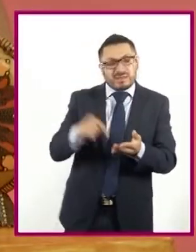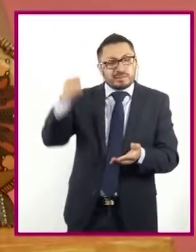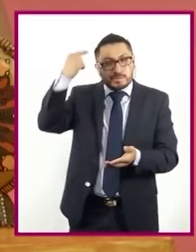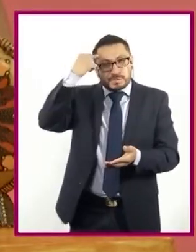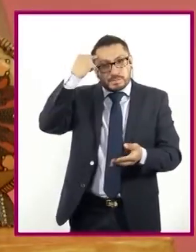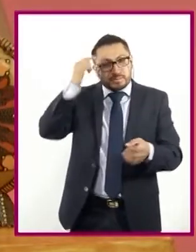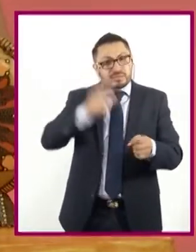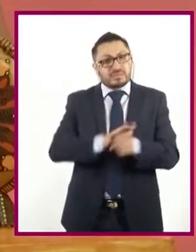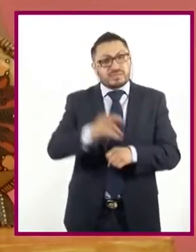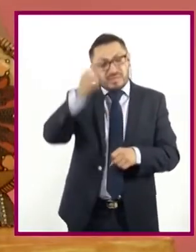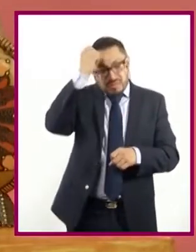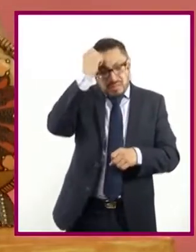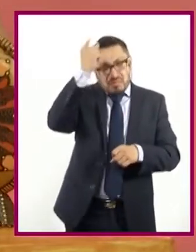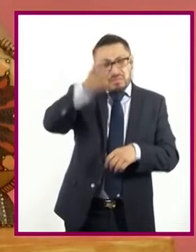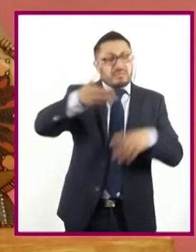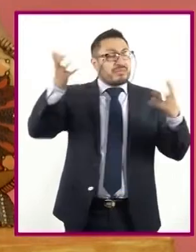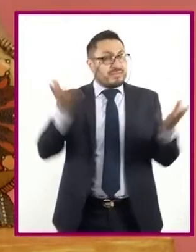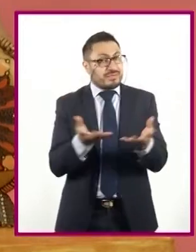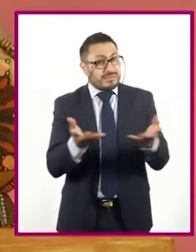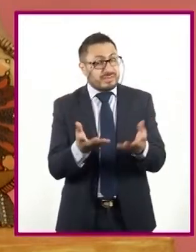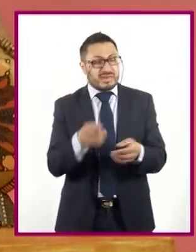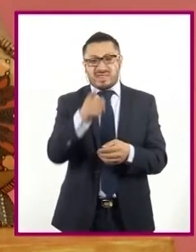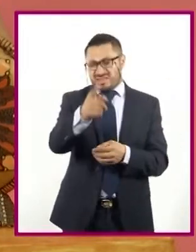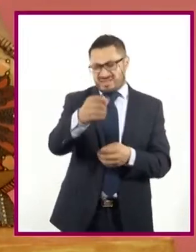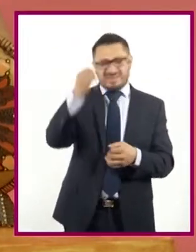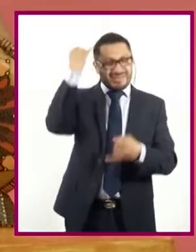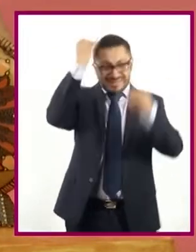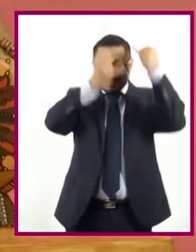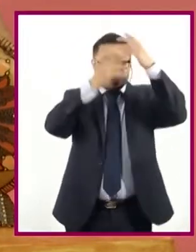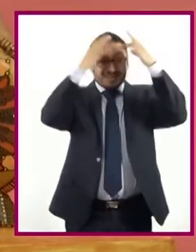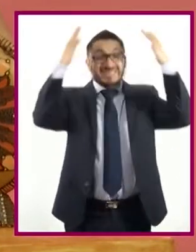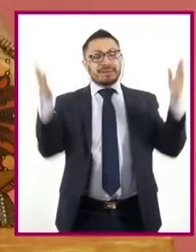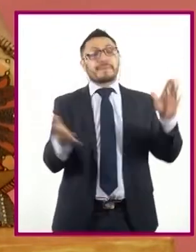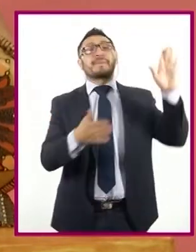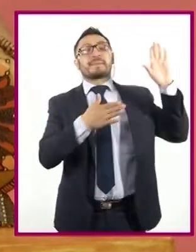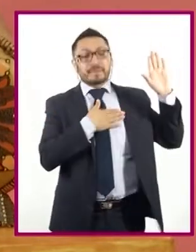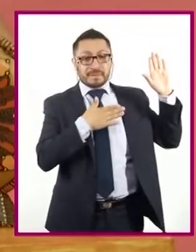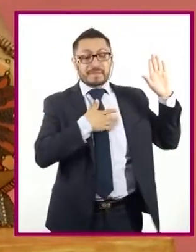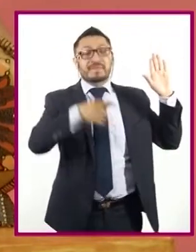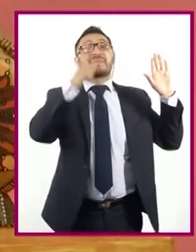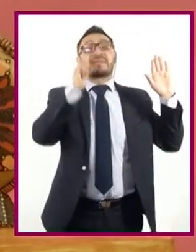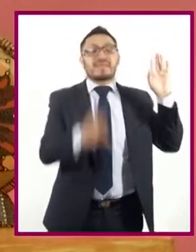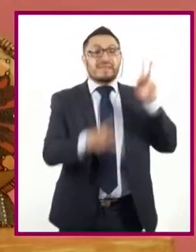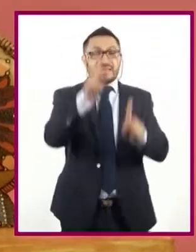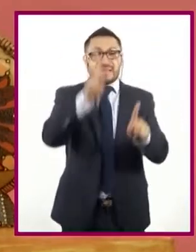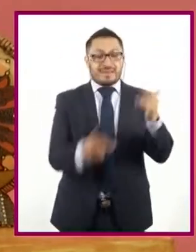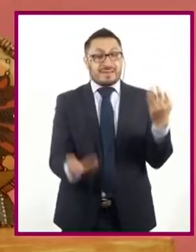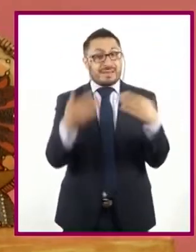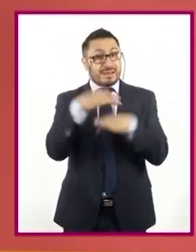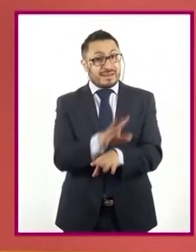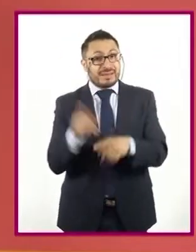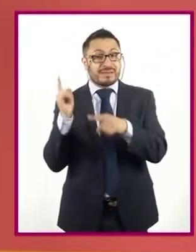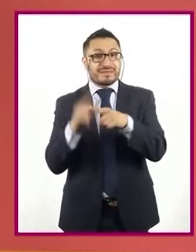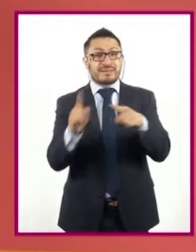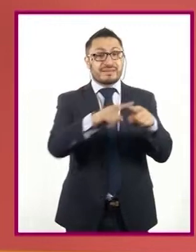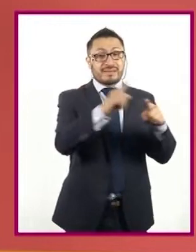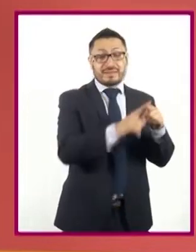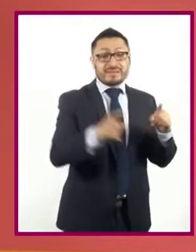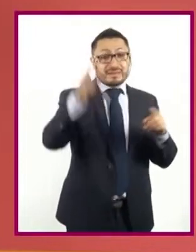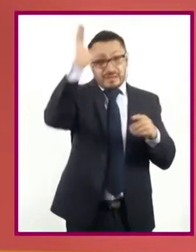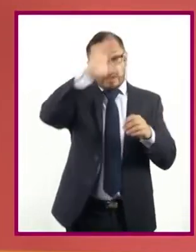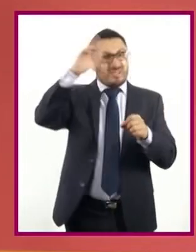que creamos. ¿Se imaginan el compromiso que implica hablar sobre las diversas culturas del